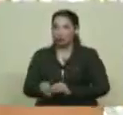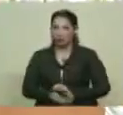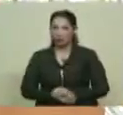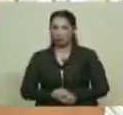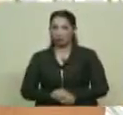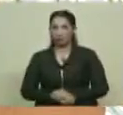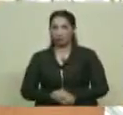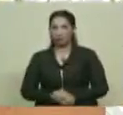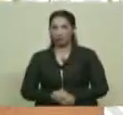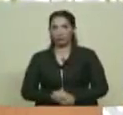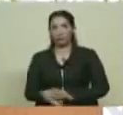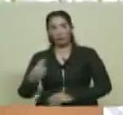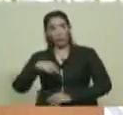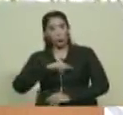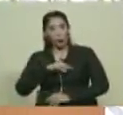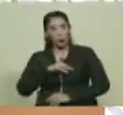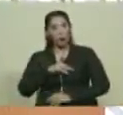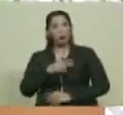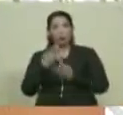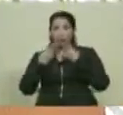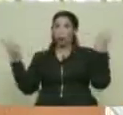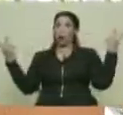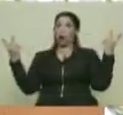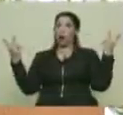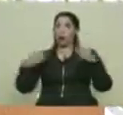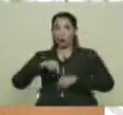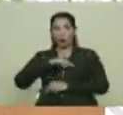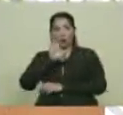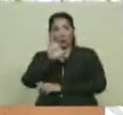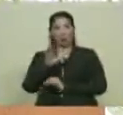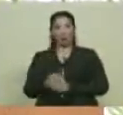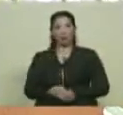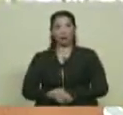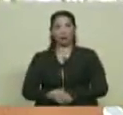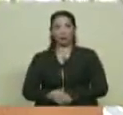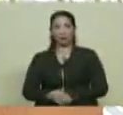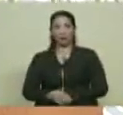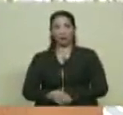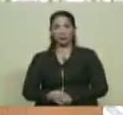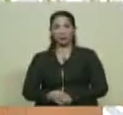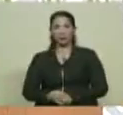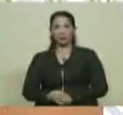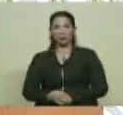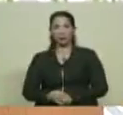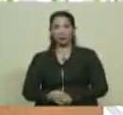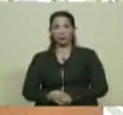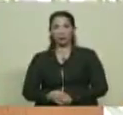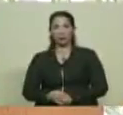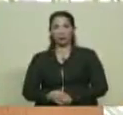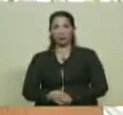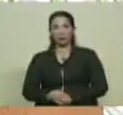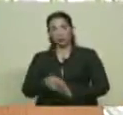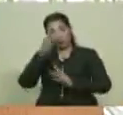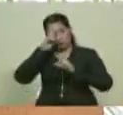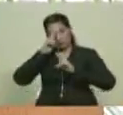Y quizás peor. Nosotros hemos reclamado desde aquí, desde nuestro país, desde nuestro país,